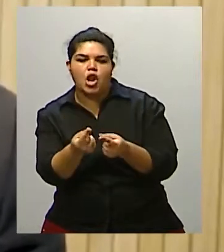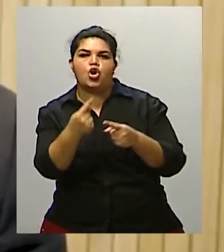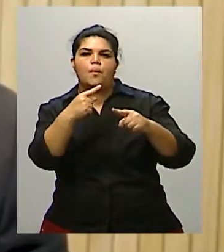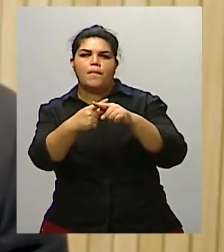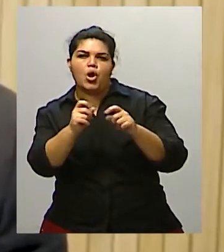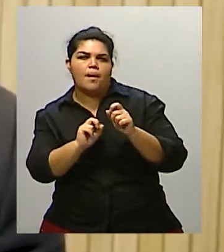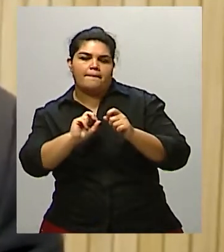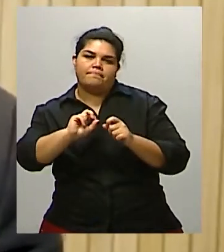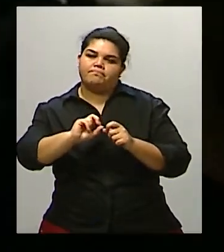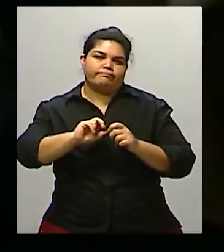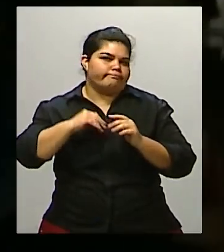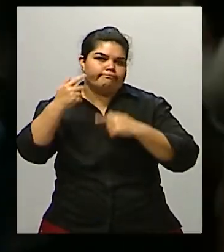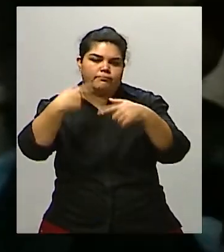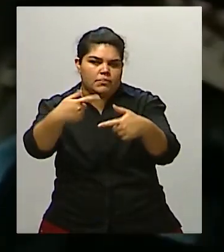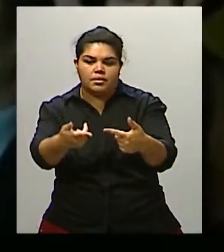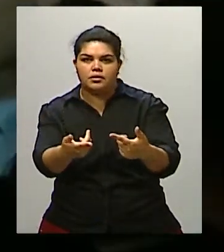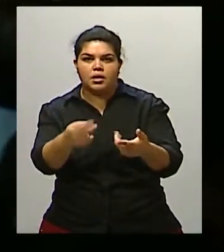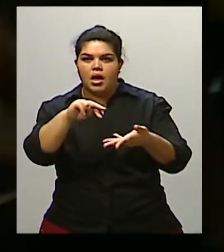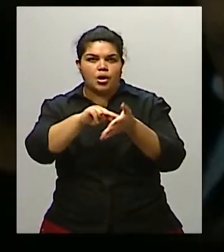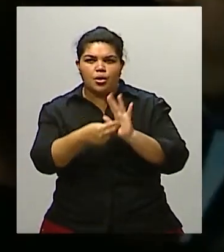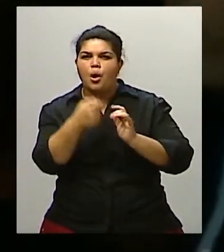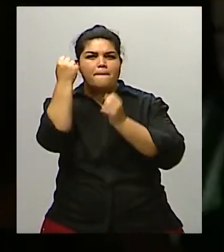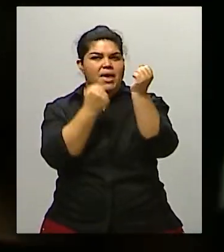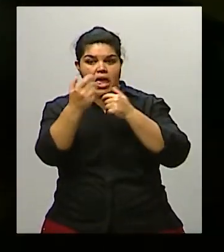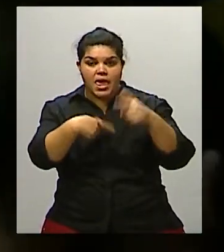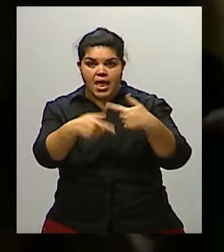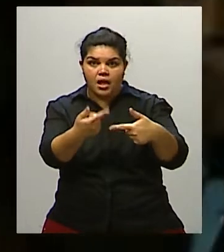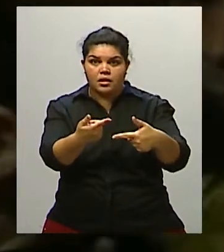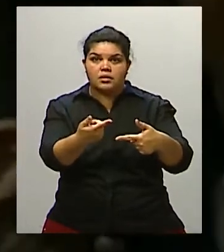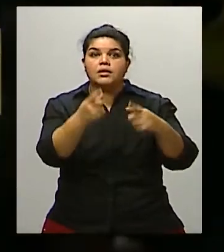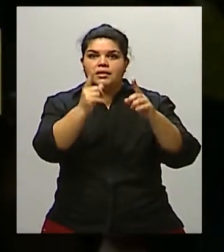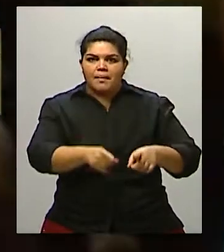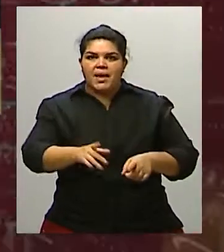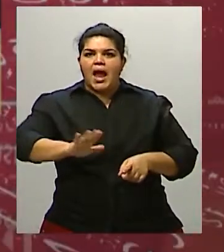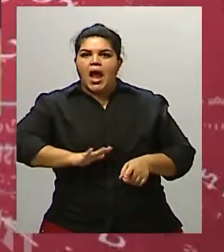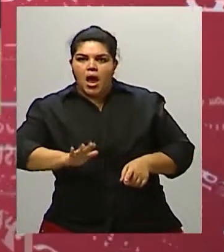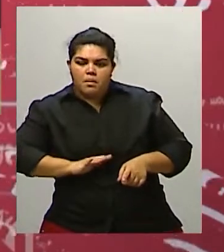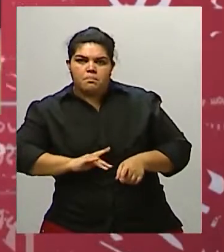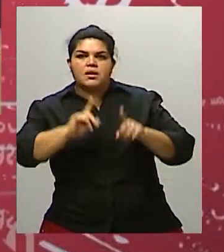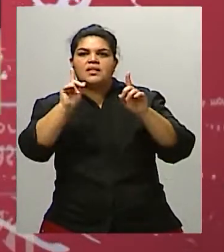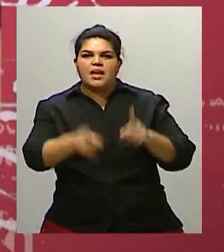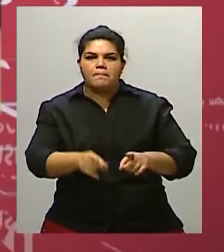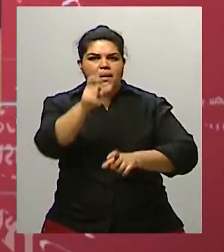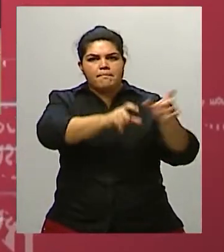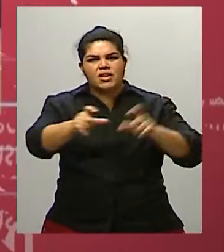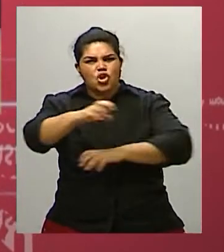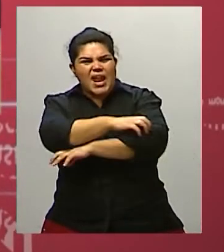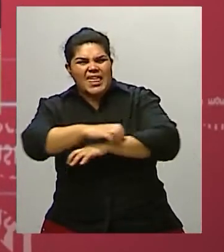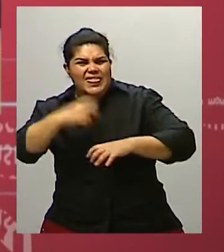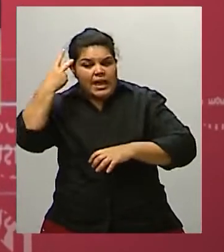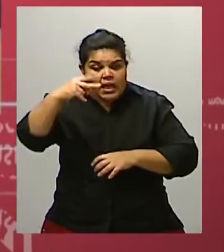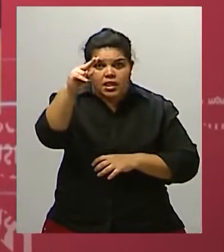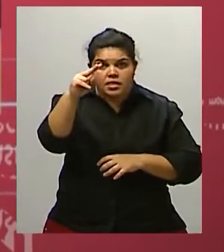Más el temor al hambre y a la indigencia que se ve a un paso enfrente, es lo que hace surgir